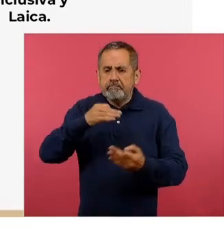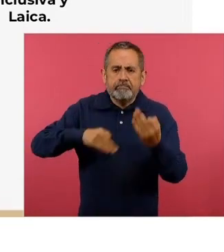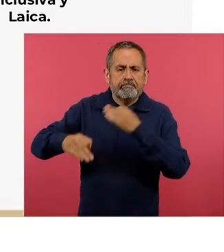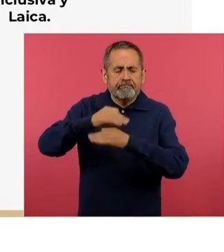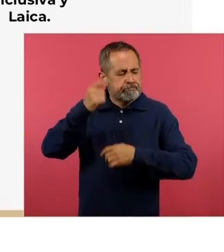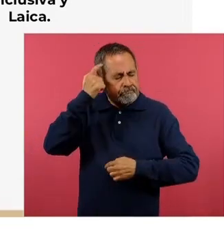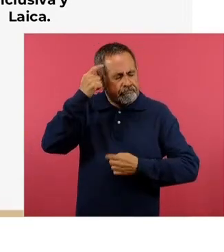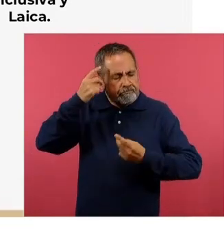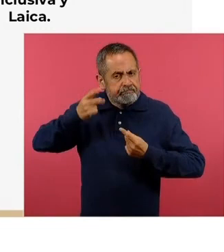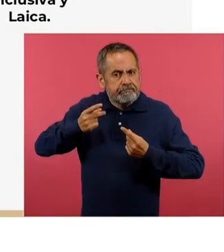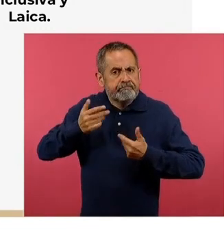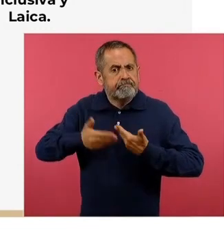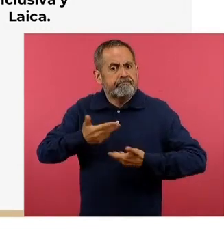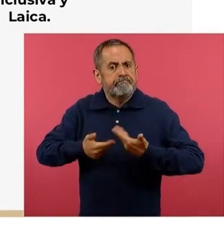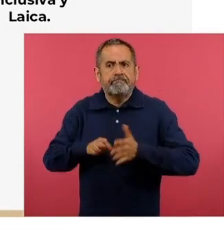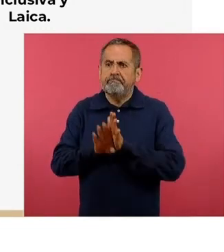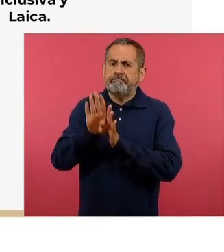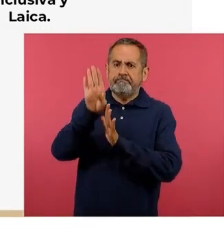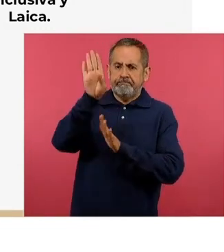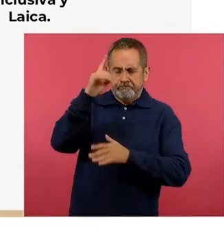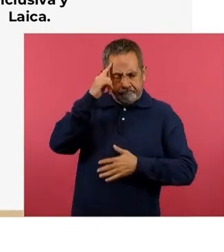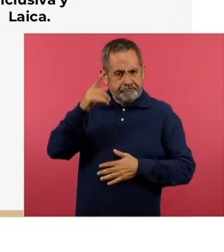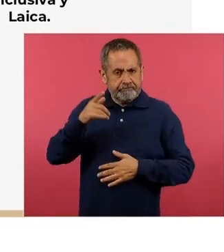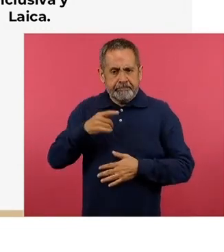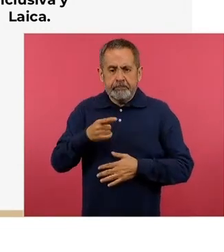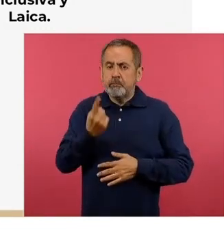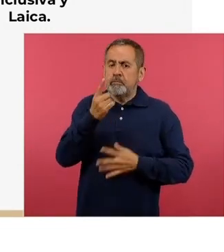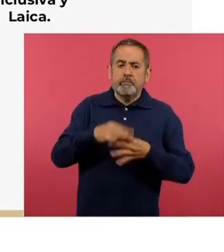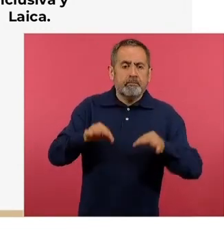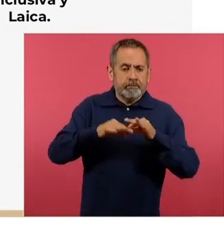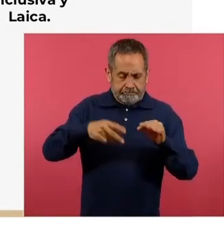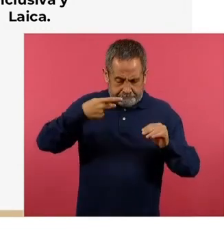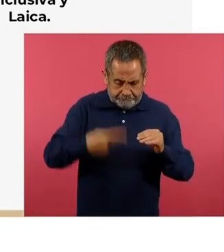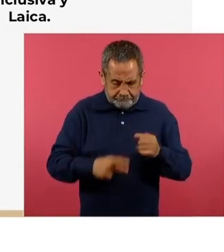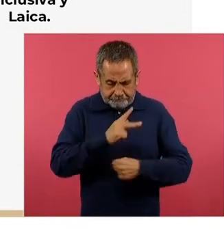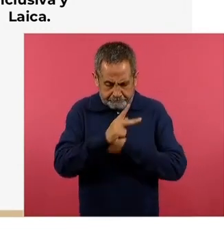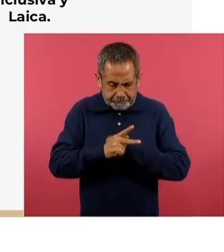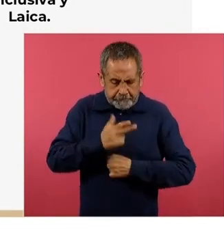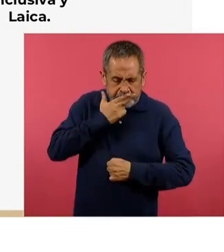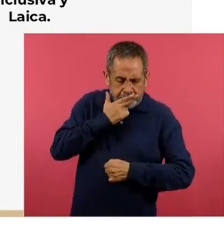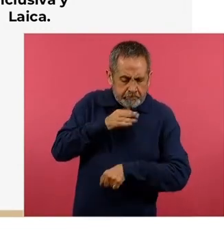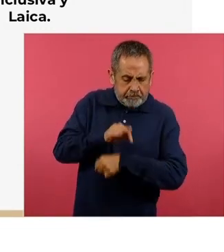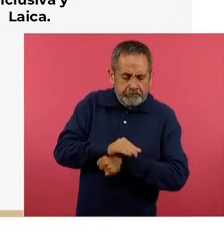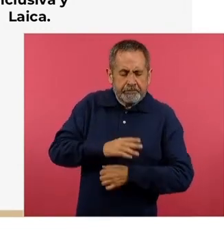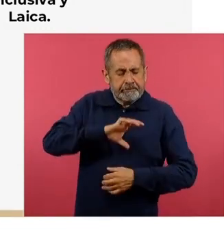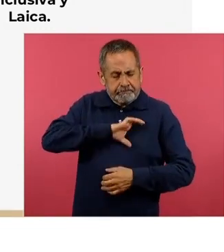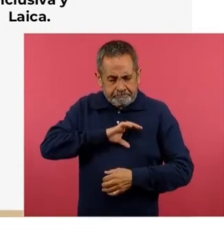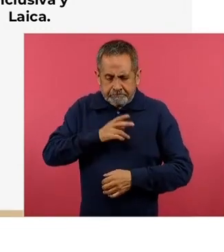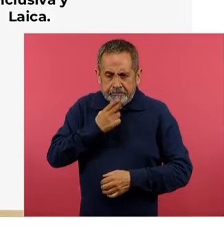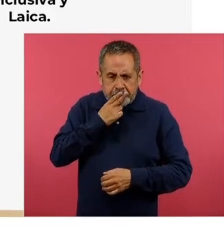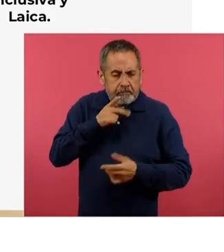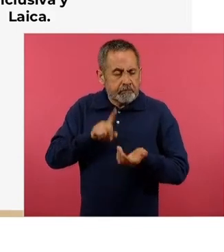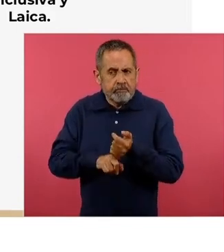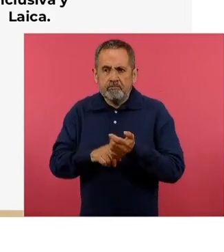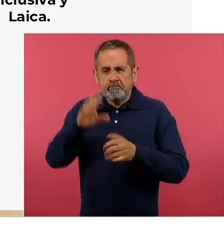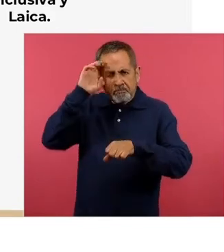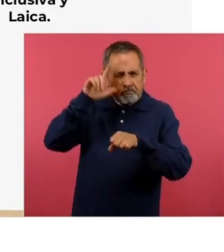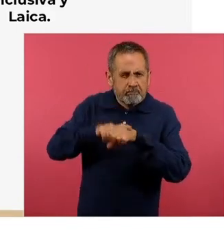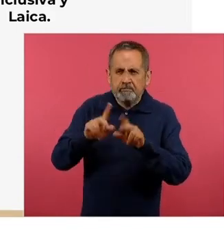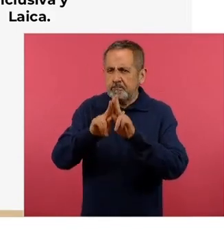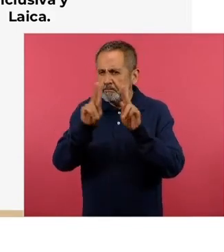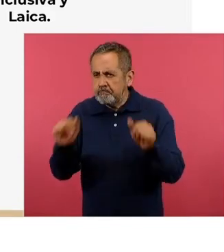ser humano y fomentar el amor a la patria, las libertades, la cultura de paz, la independencia,